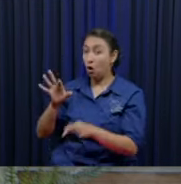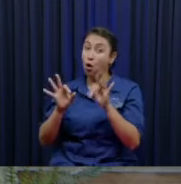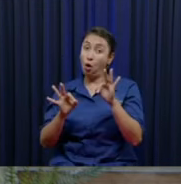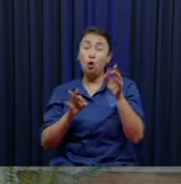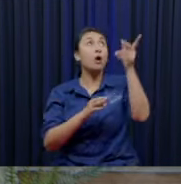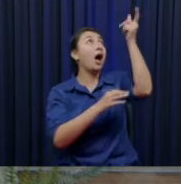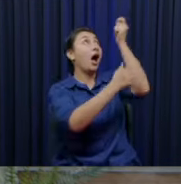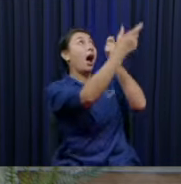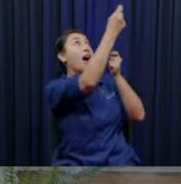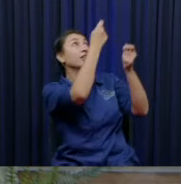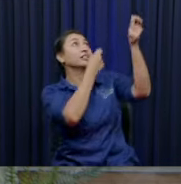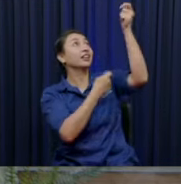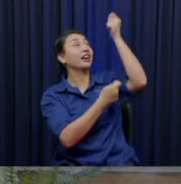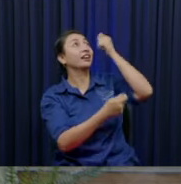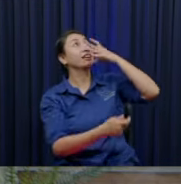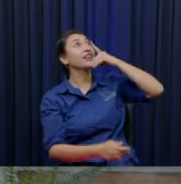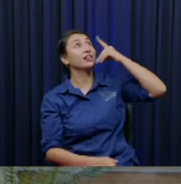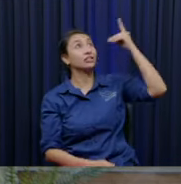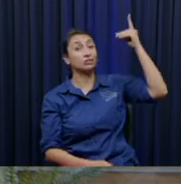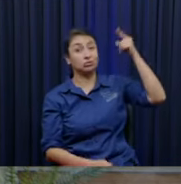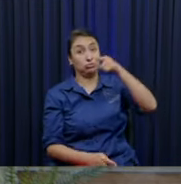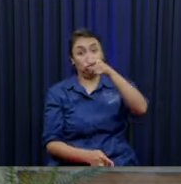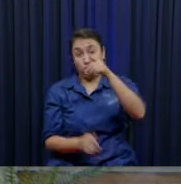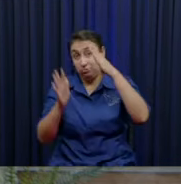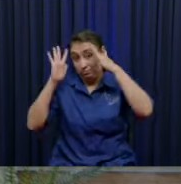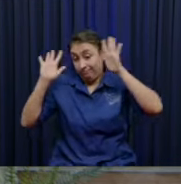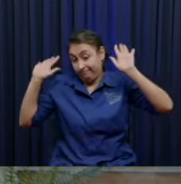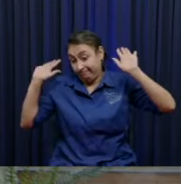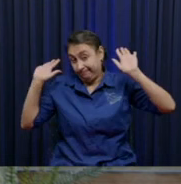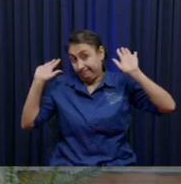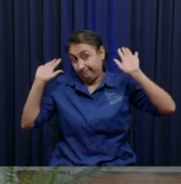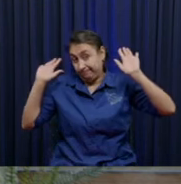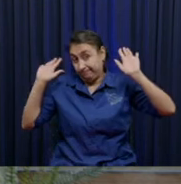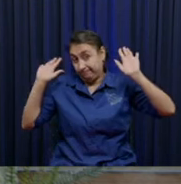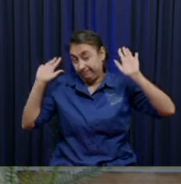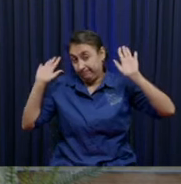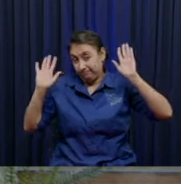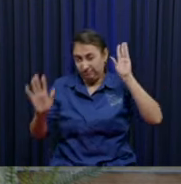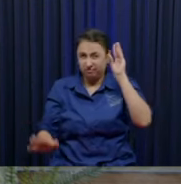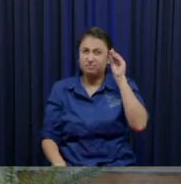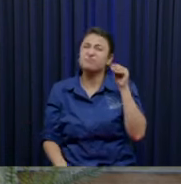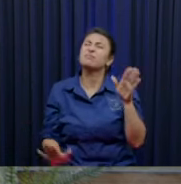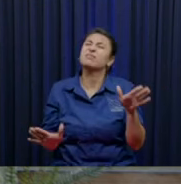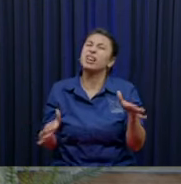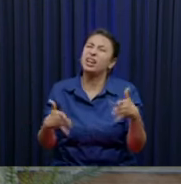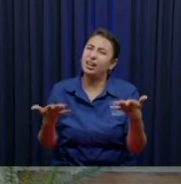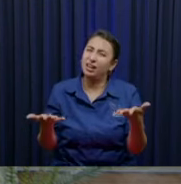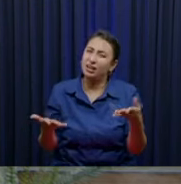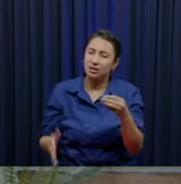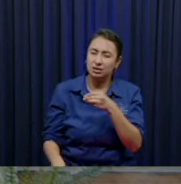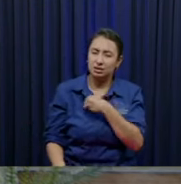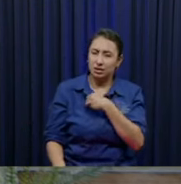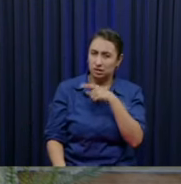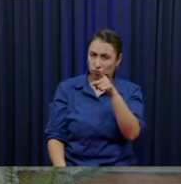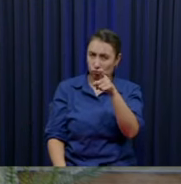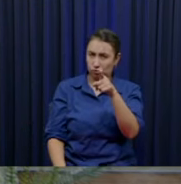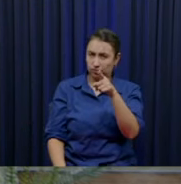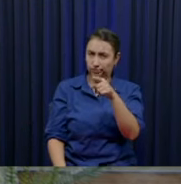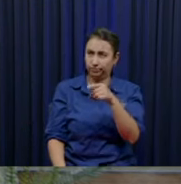Pero ni modo. Tráiganme un salmista, un arpista. Y empezó la